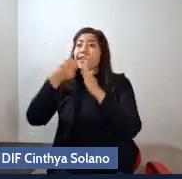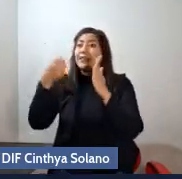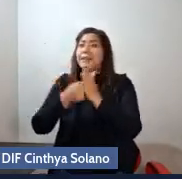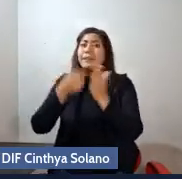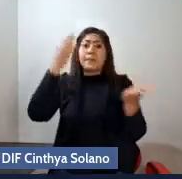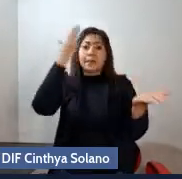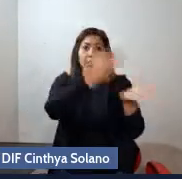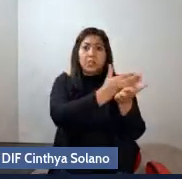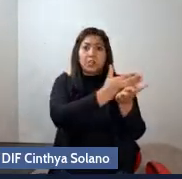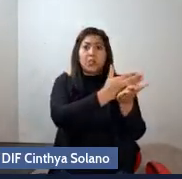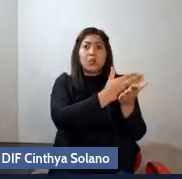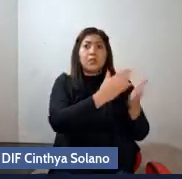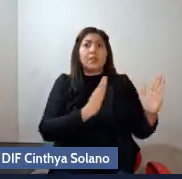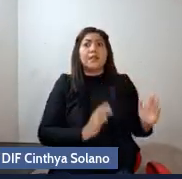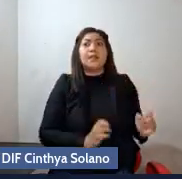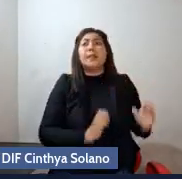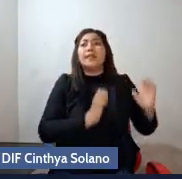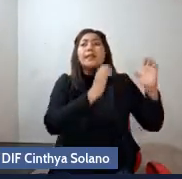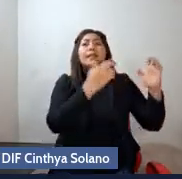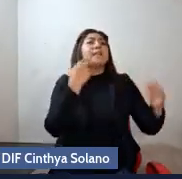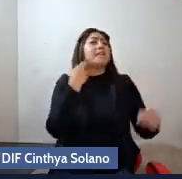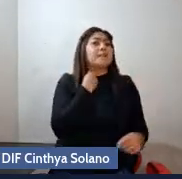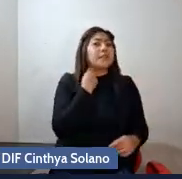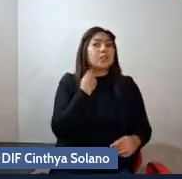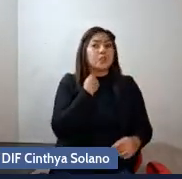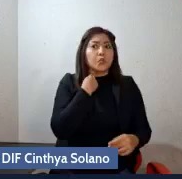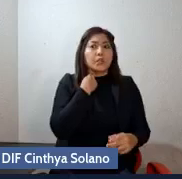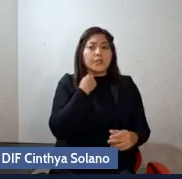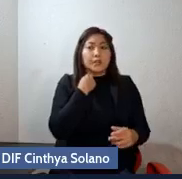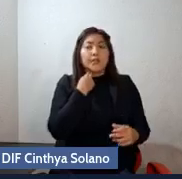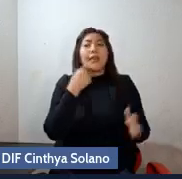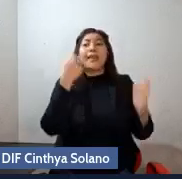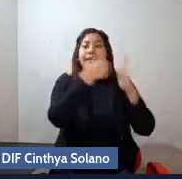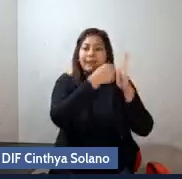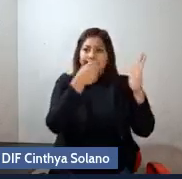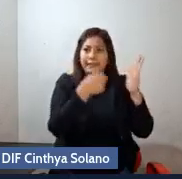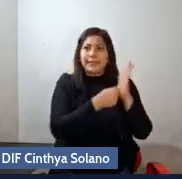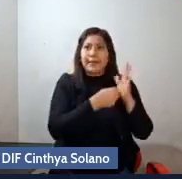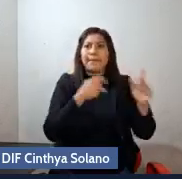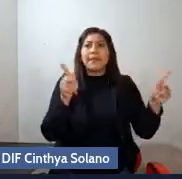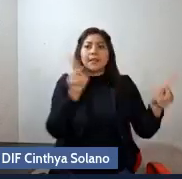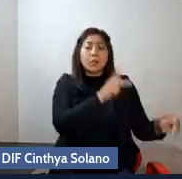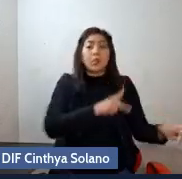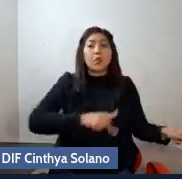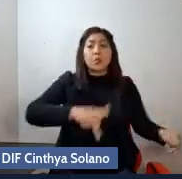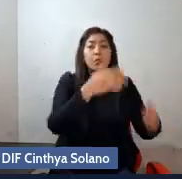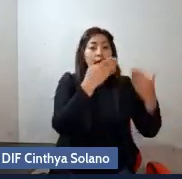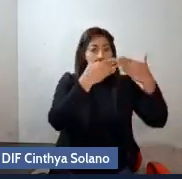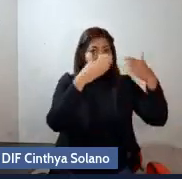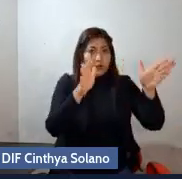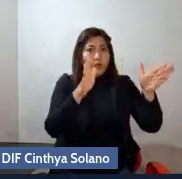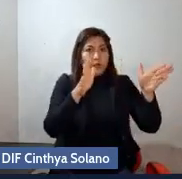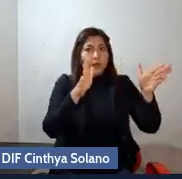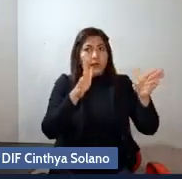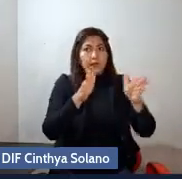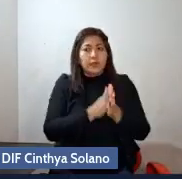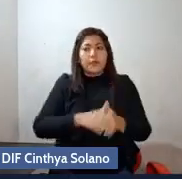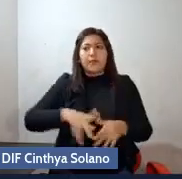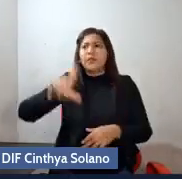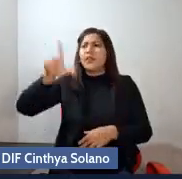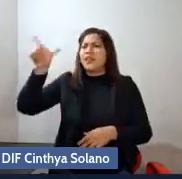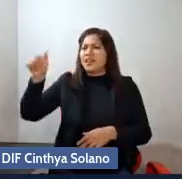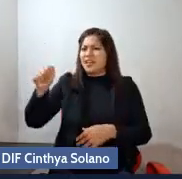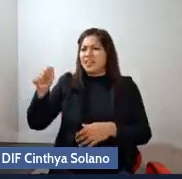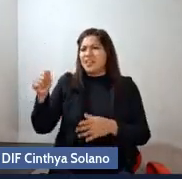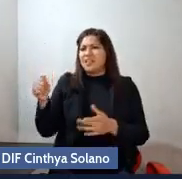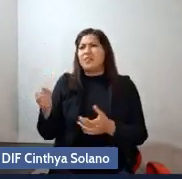Sí, exactamente, el testamento público abierto. Ok, ya después que se presenta el testamento, que se hace el testamento